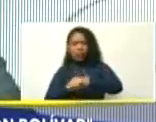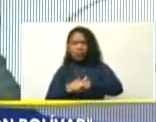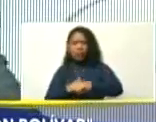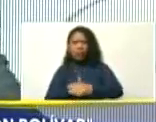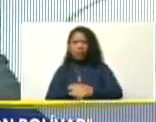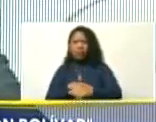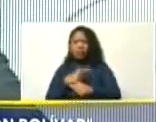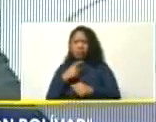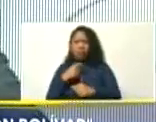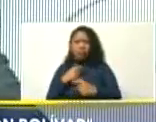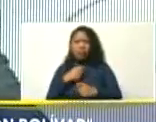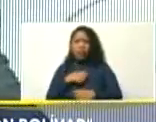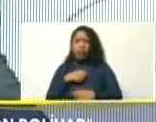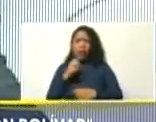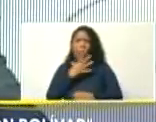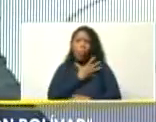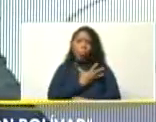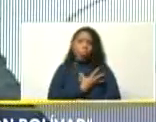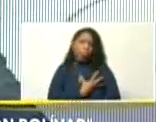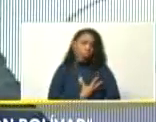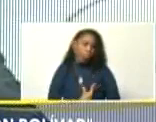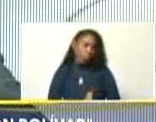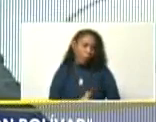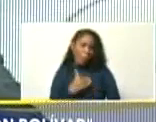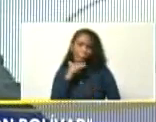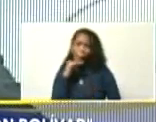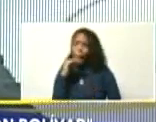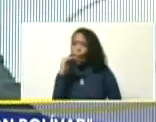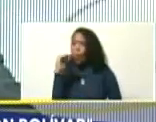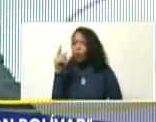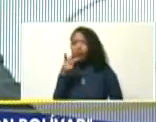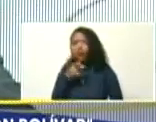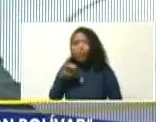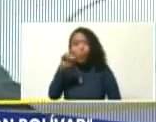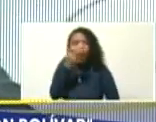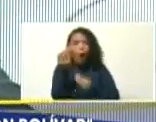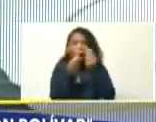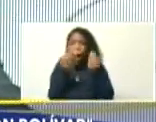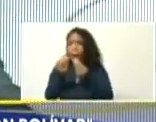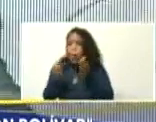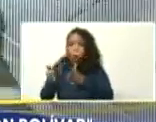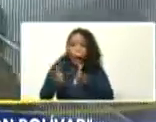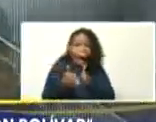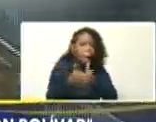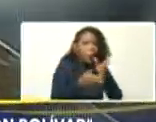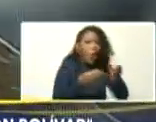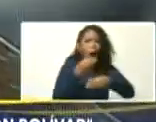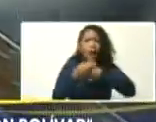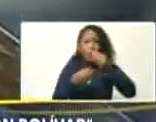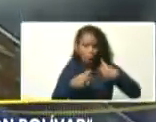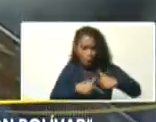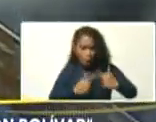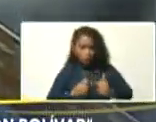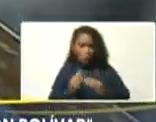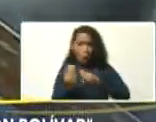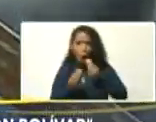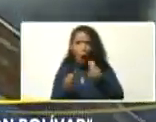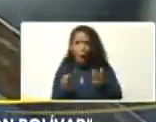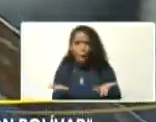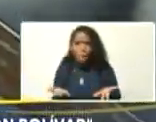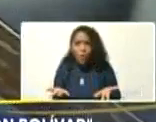amargas desolaciones, en busca de un sendero por donde echar a rodar el corazón,